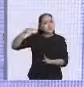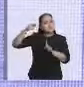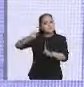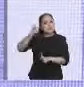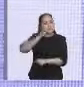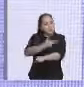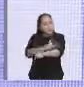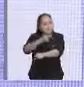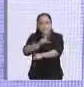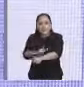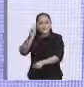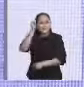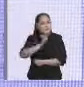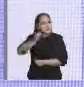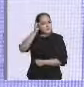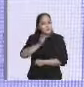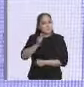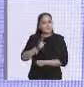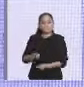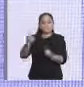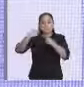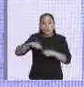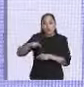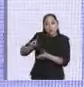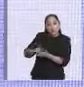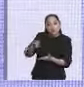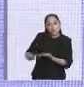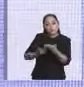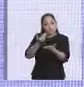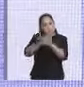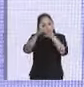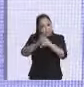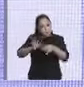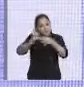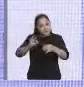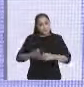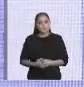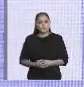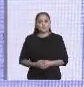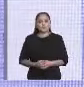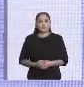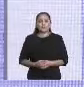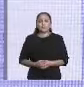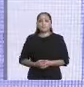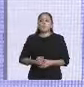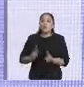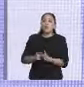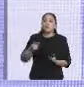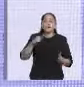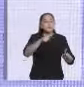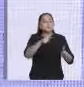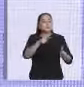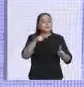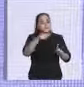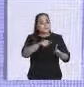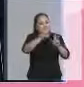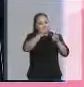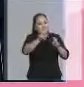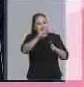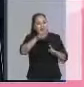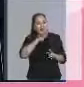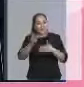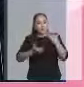con honestidad. Regreso a mis propuestas. Sobre el tema específico, nada más, porque proponía el